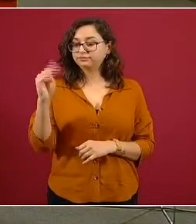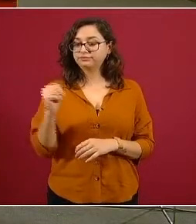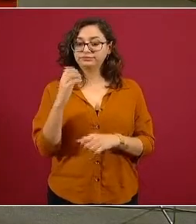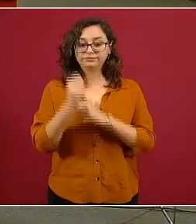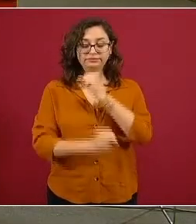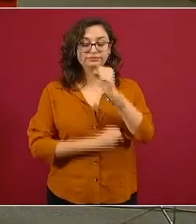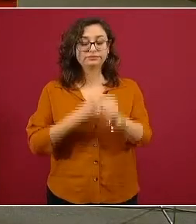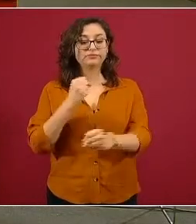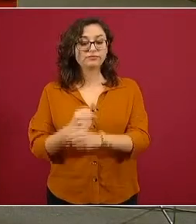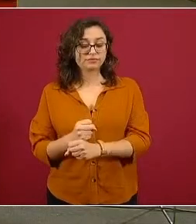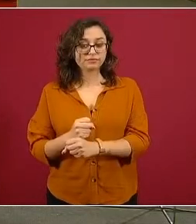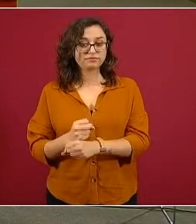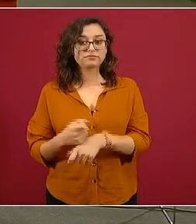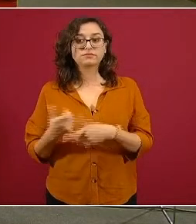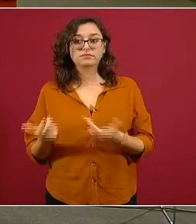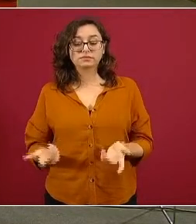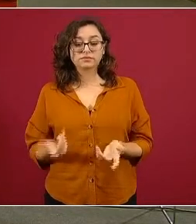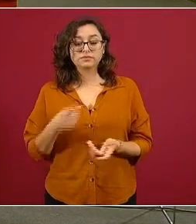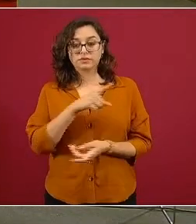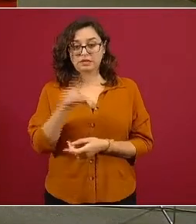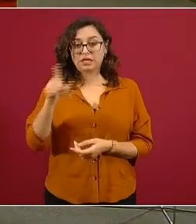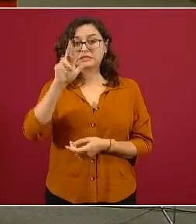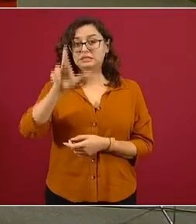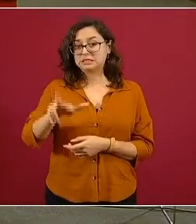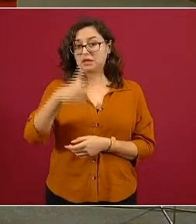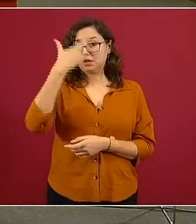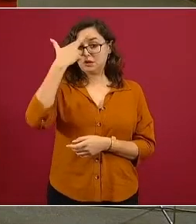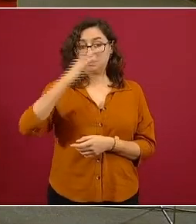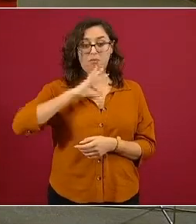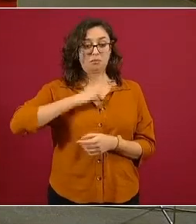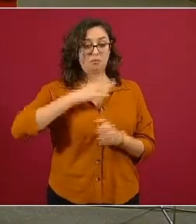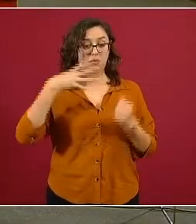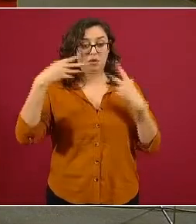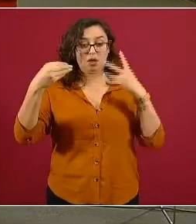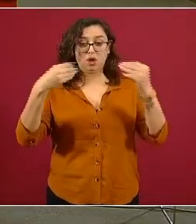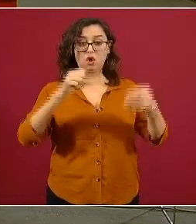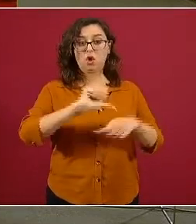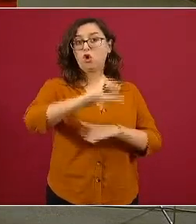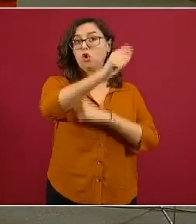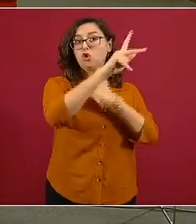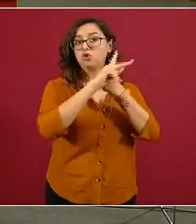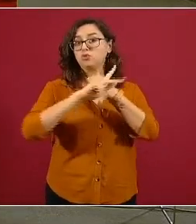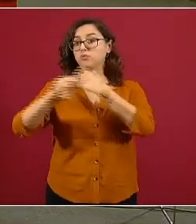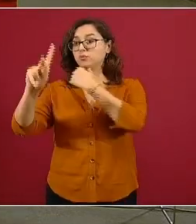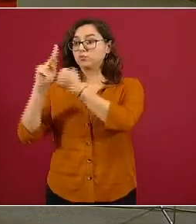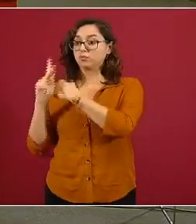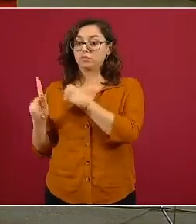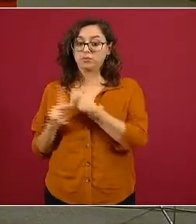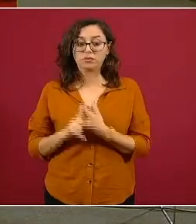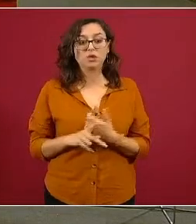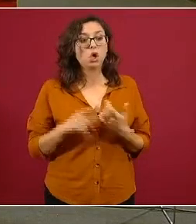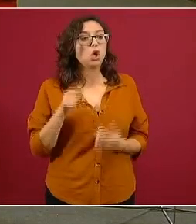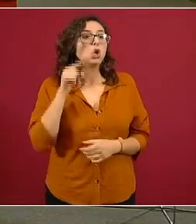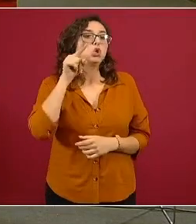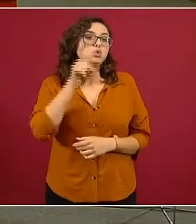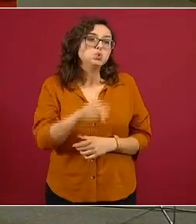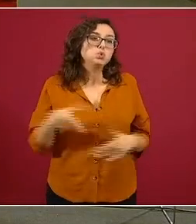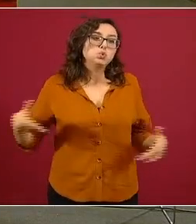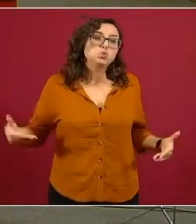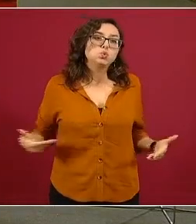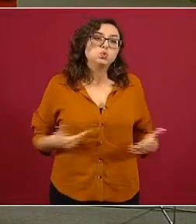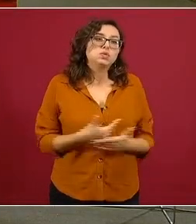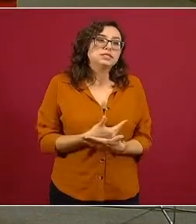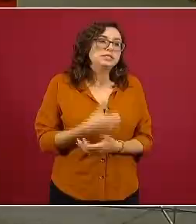el brote estuvieron saliendo algunas noticias de otros países en donde decían, si eres de la generación, creo